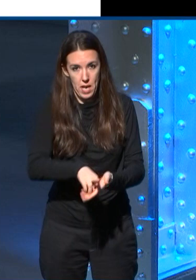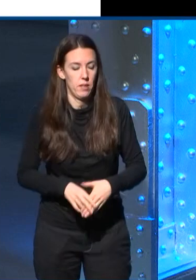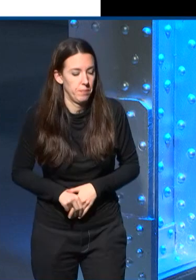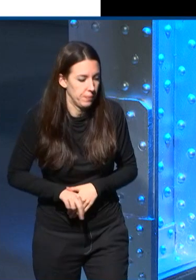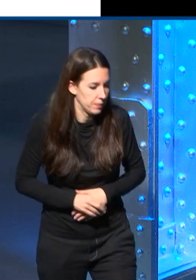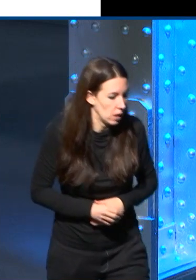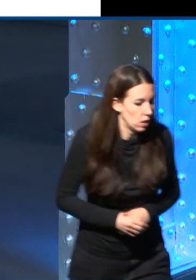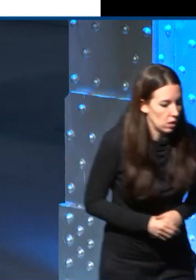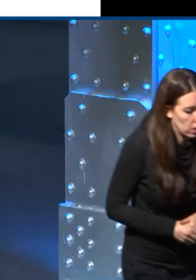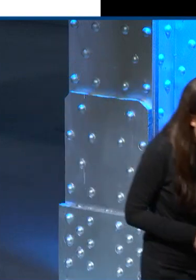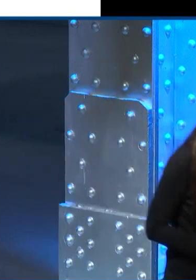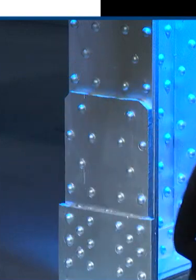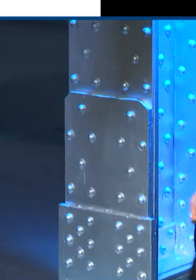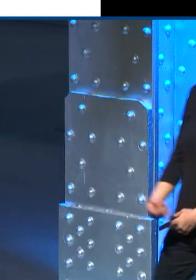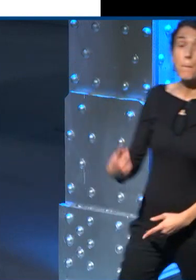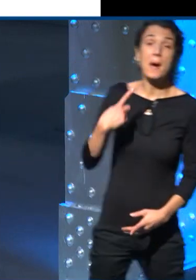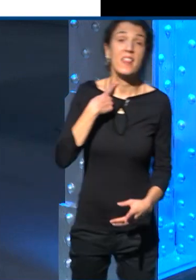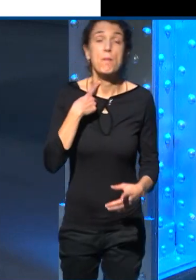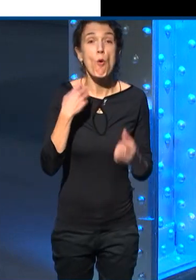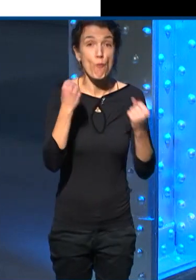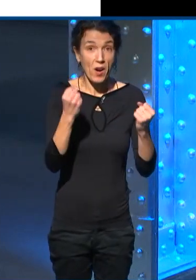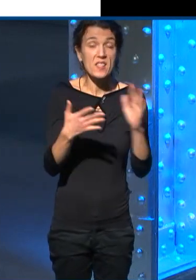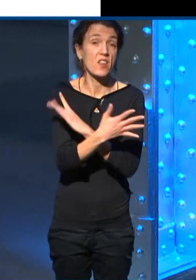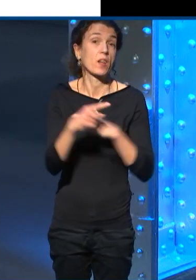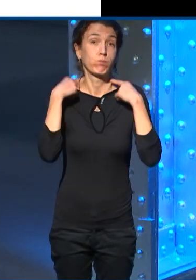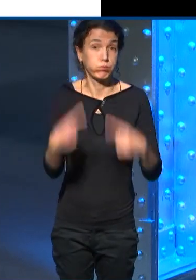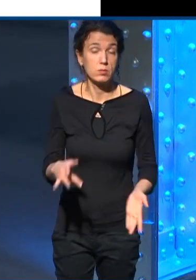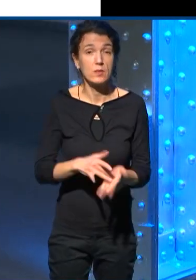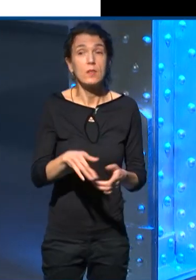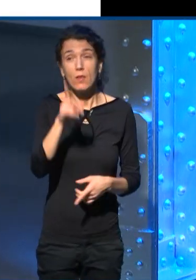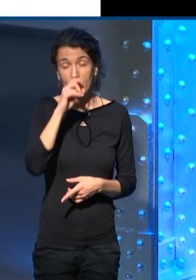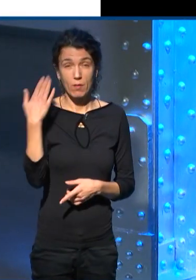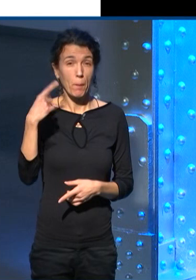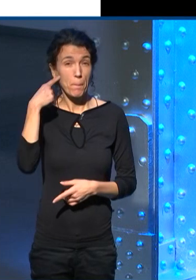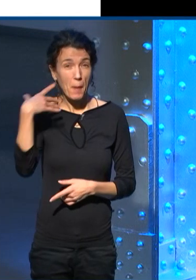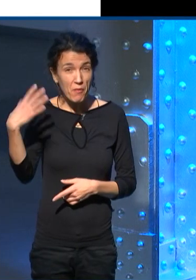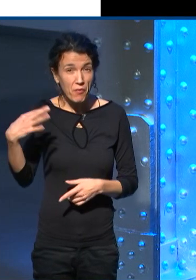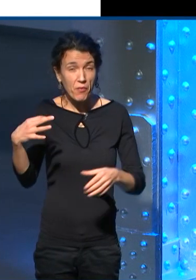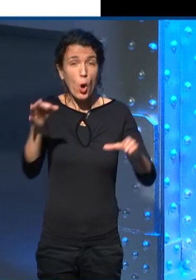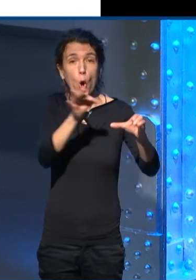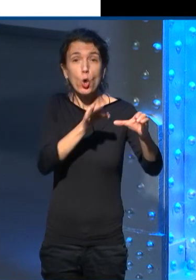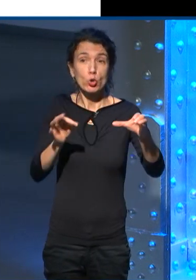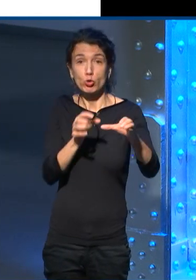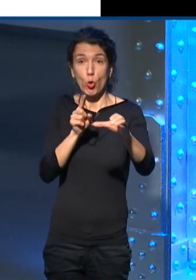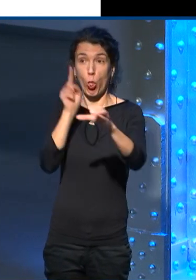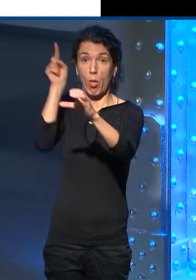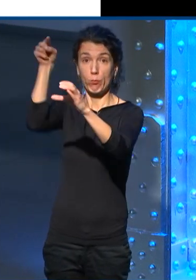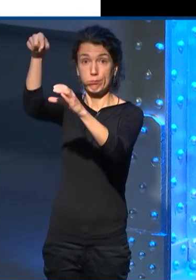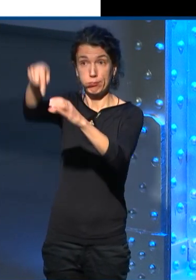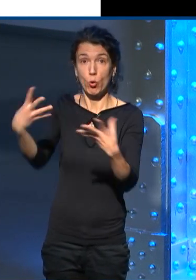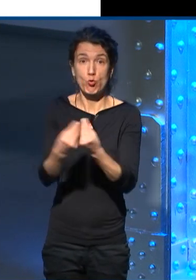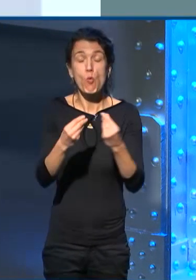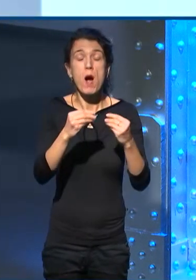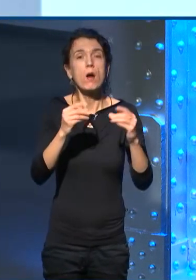perdemos potencia, ¿qué puede pasar? Pues que perdamos la misión. Ahora sabemos que la famosa Beagle, la Beagle era una sonda muy pequeñita que se lanzaba junto con